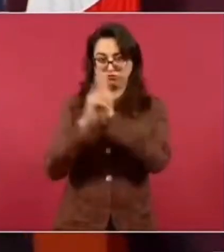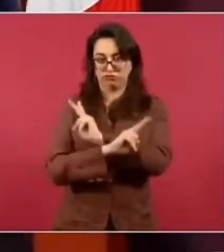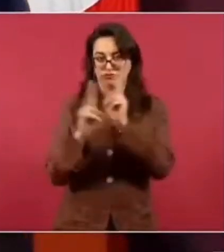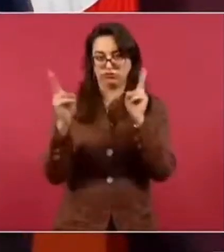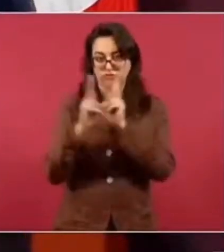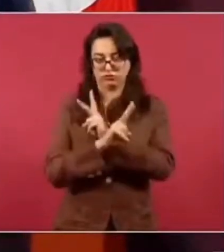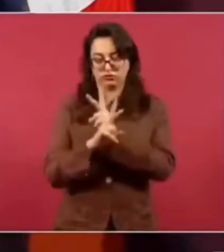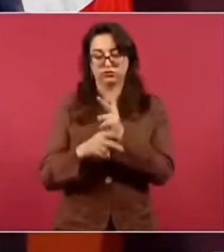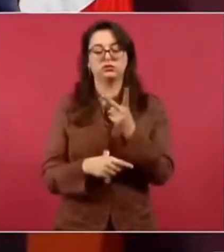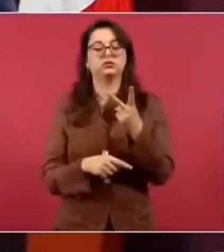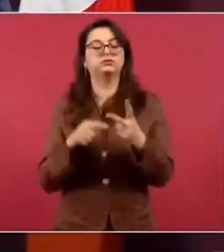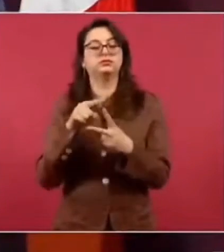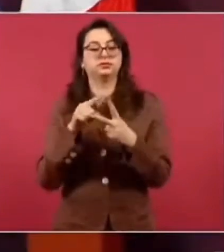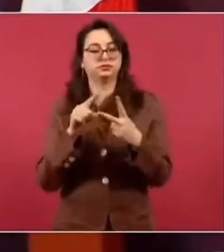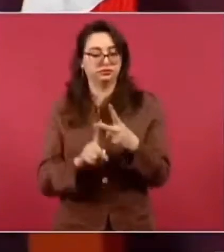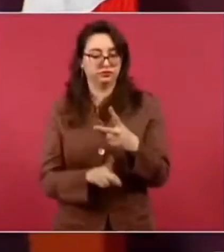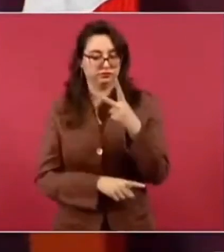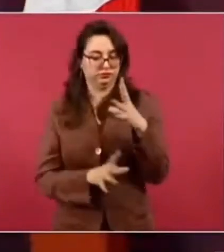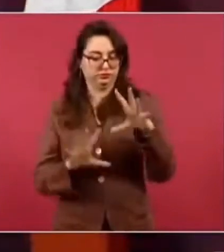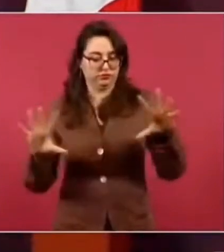tienen